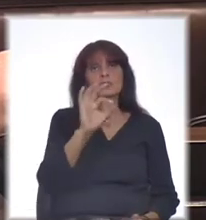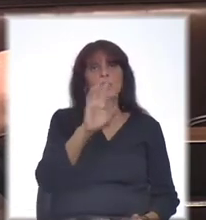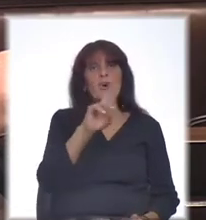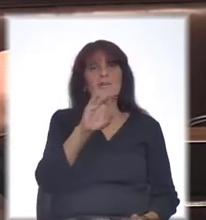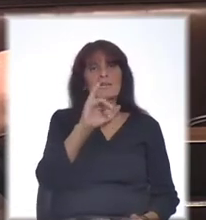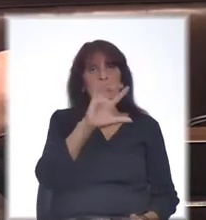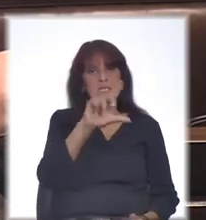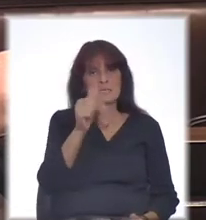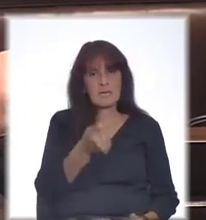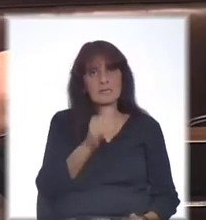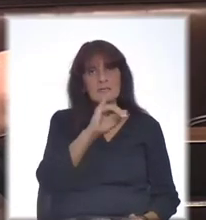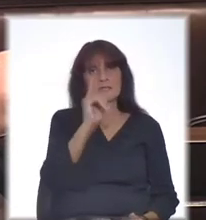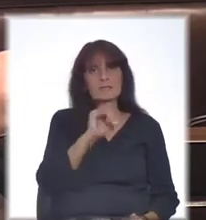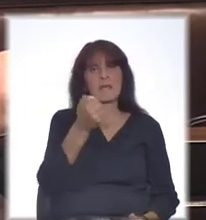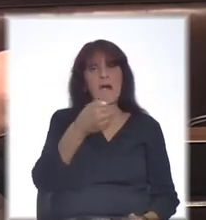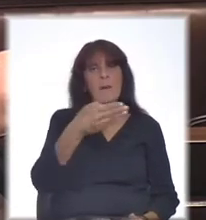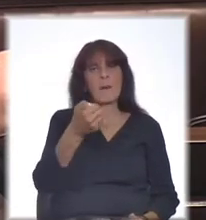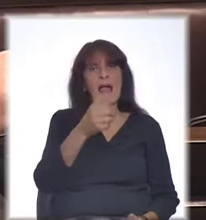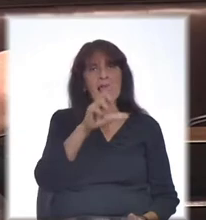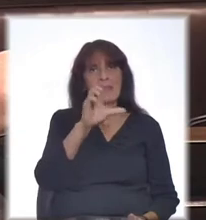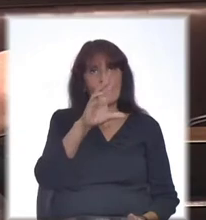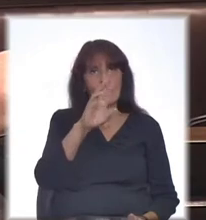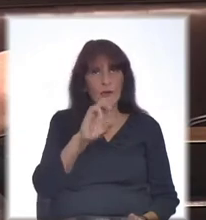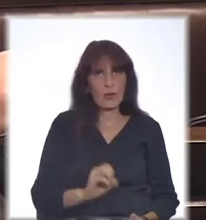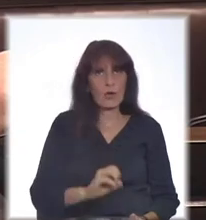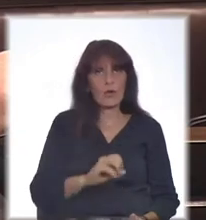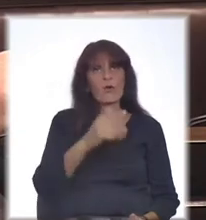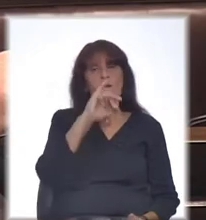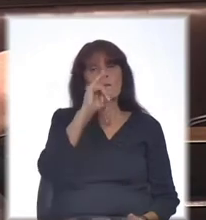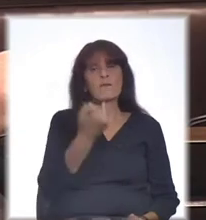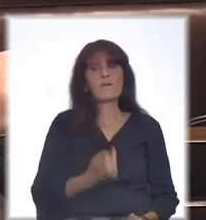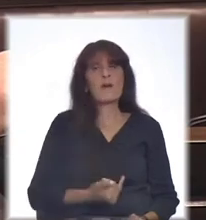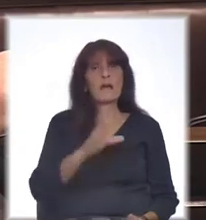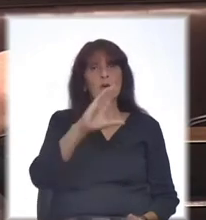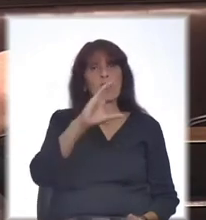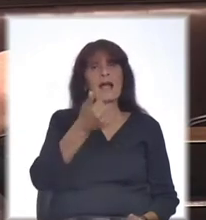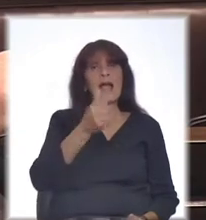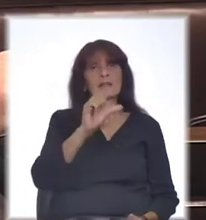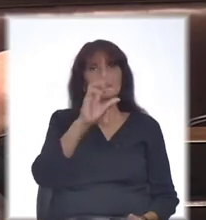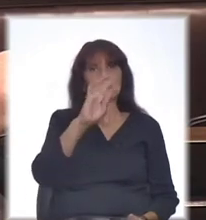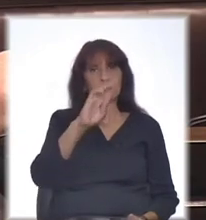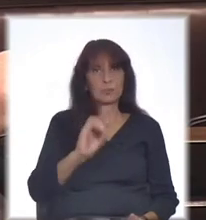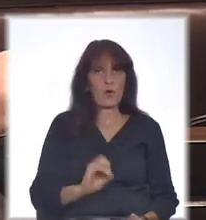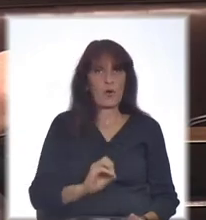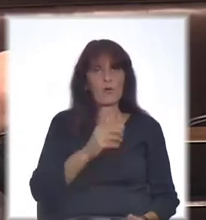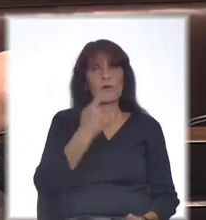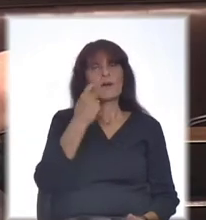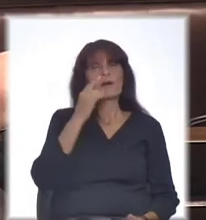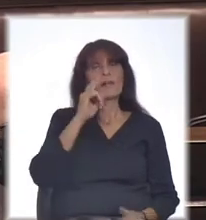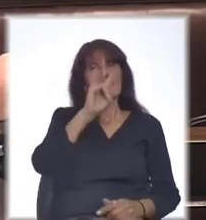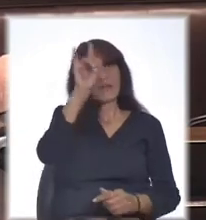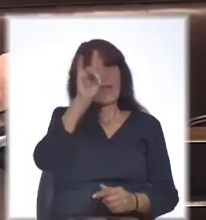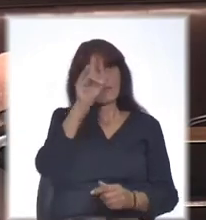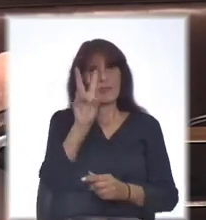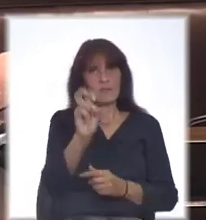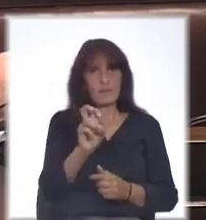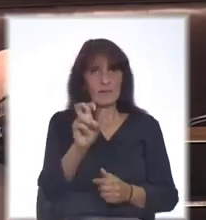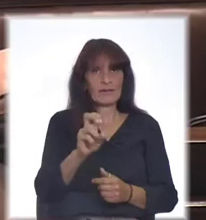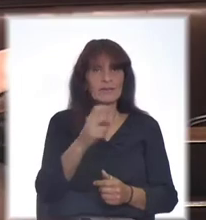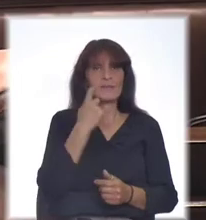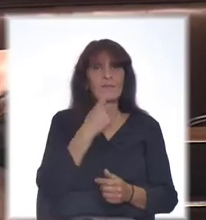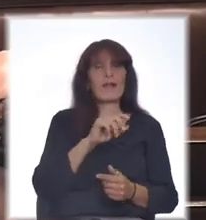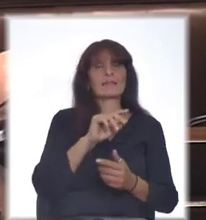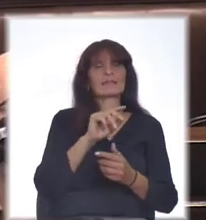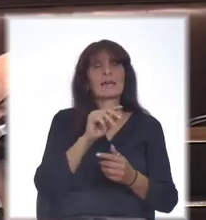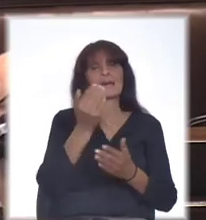Galeano, El Zabalero, Antonio Iglesias, Eduardo Nayans, El Flaco Castro y su falta y resto, Los Diablos Verdes, La Reina de la Teja, Mauricio Ubal,